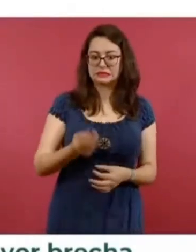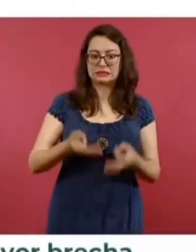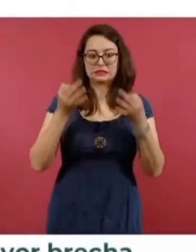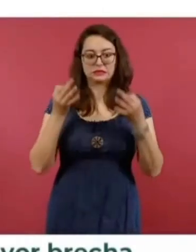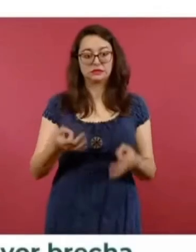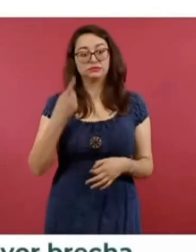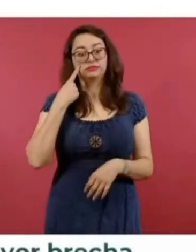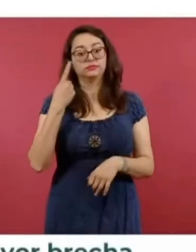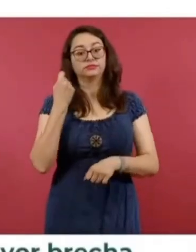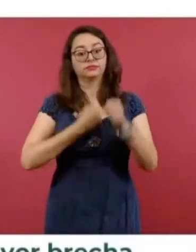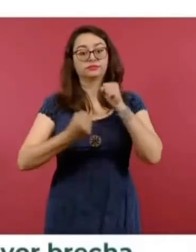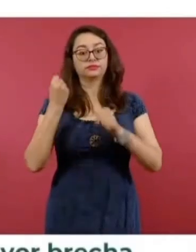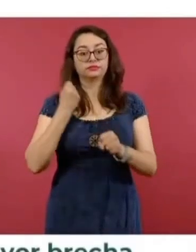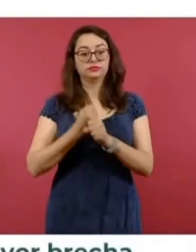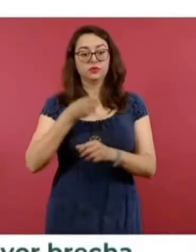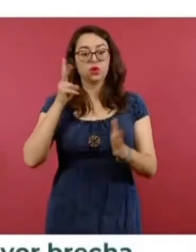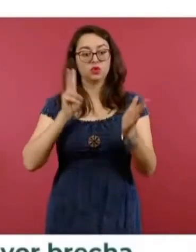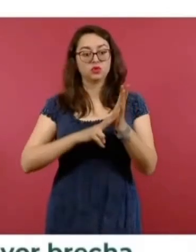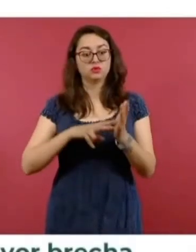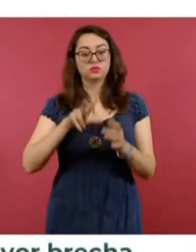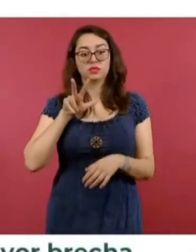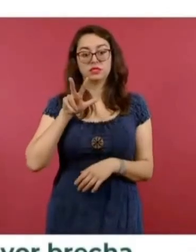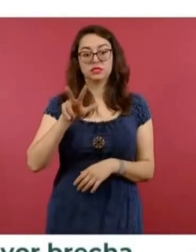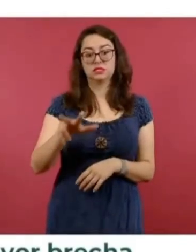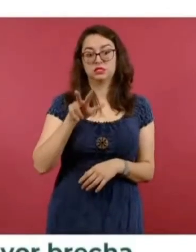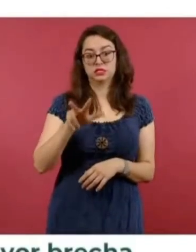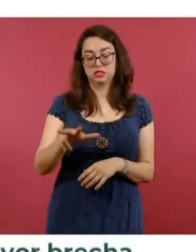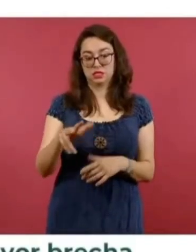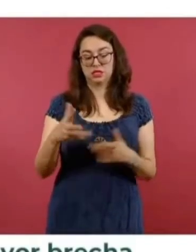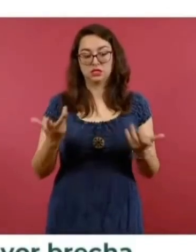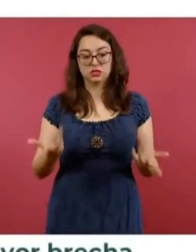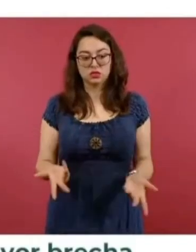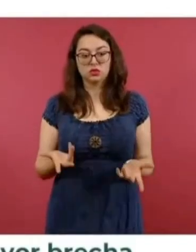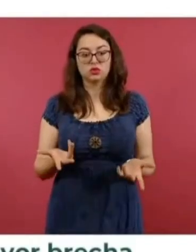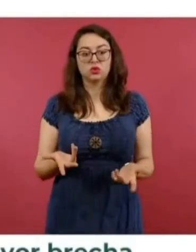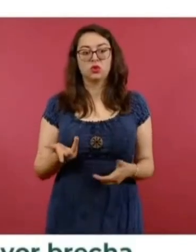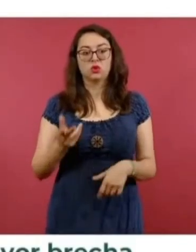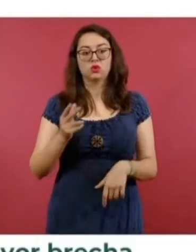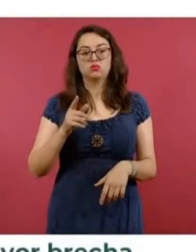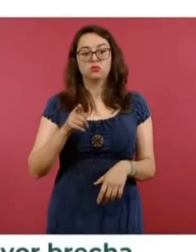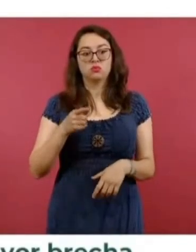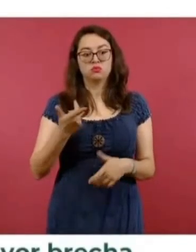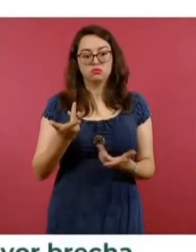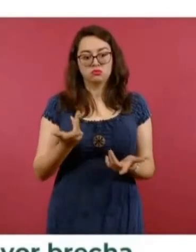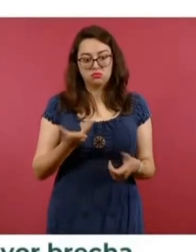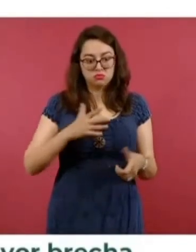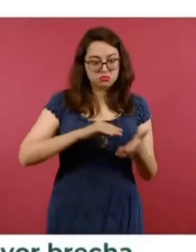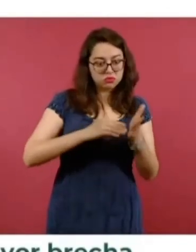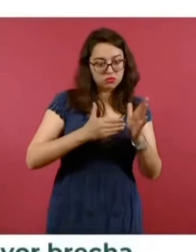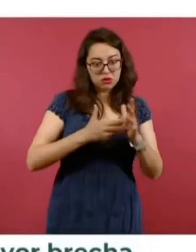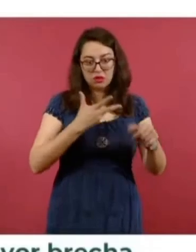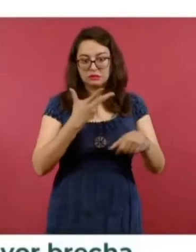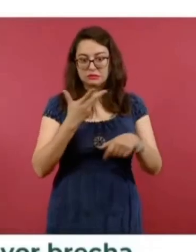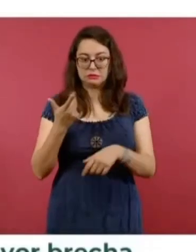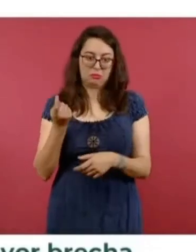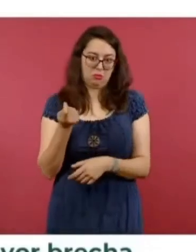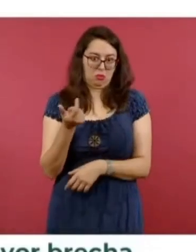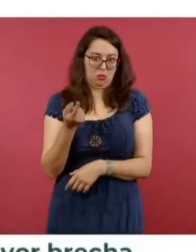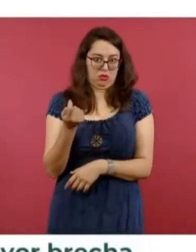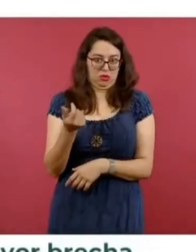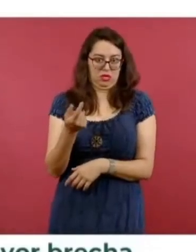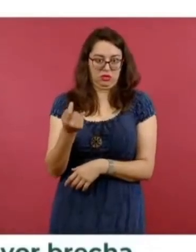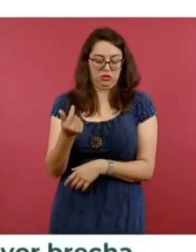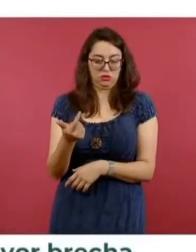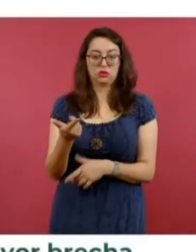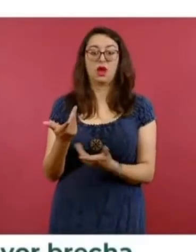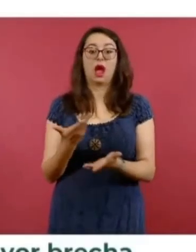médicos especialistas atendiendo a personas sin seguridad social en los 23 estados. Se hicieron varias estrategias para contratar